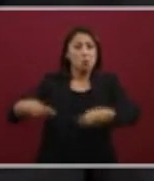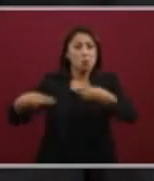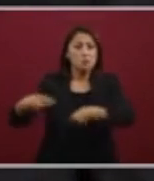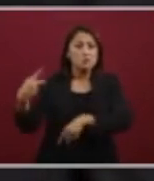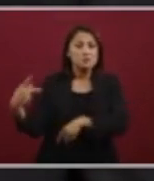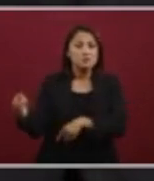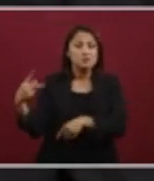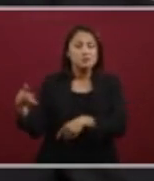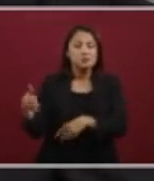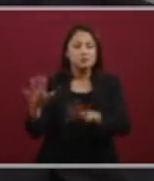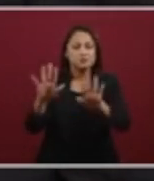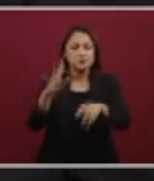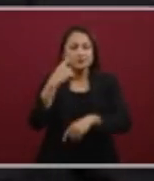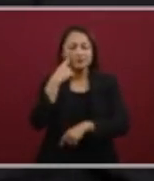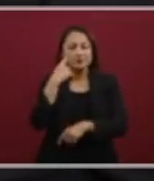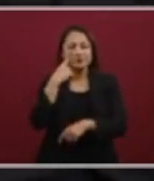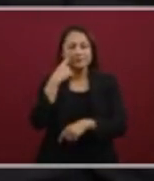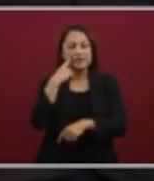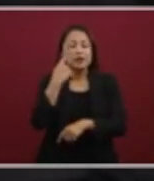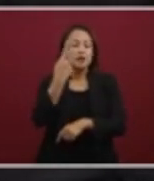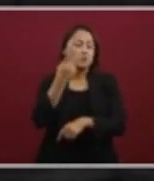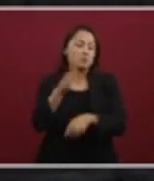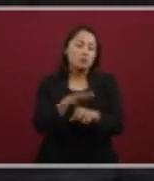imagínense que una empresa